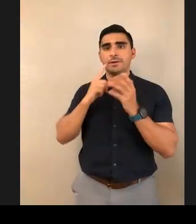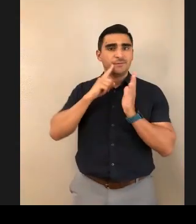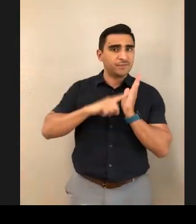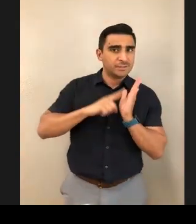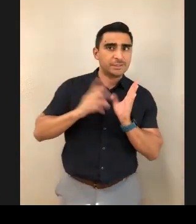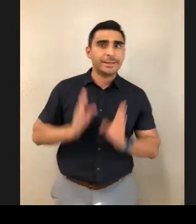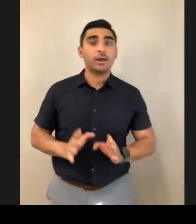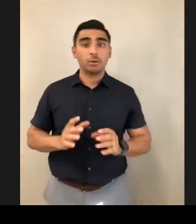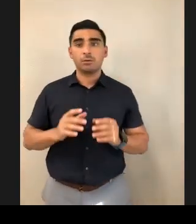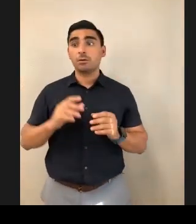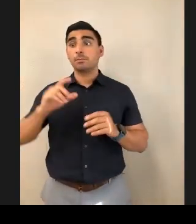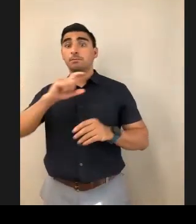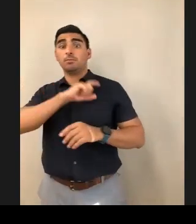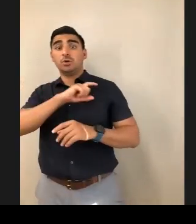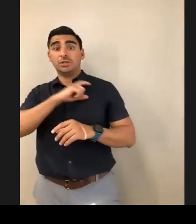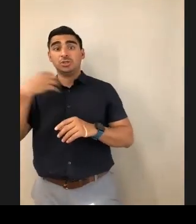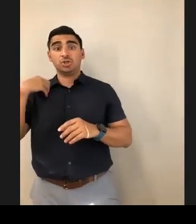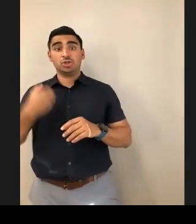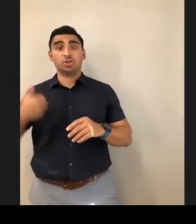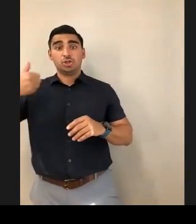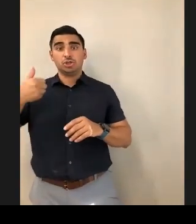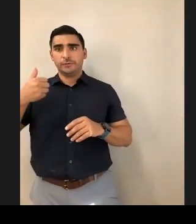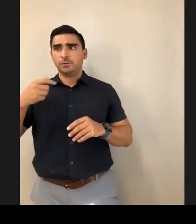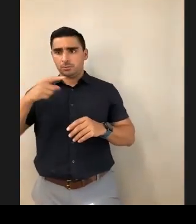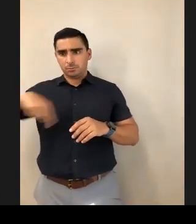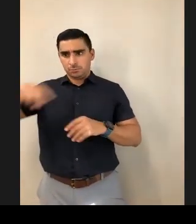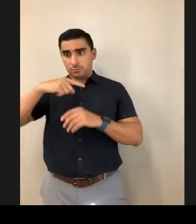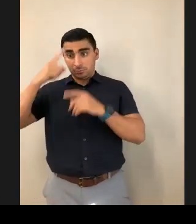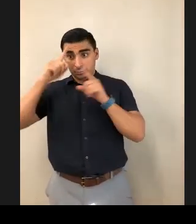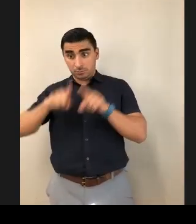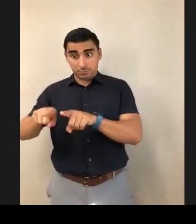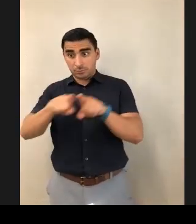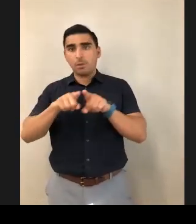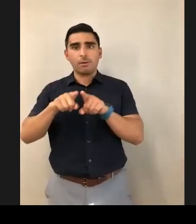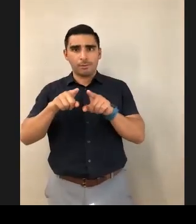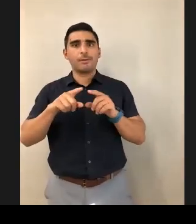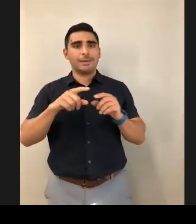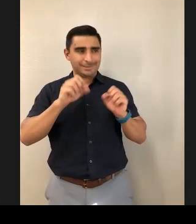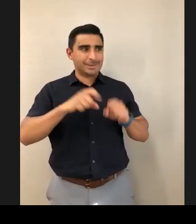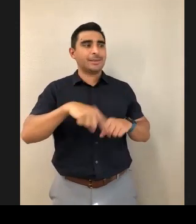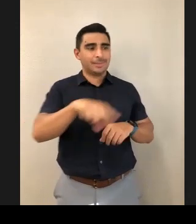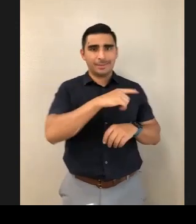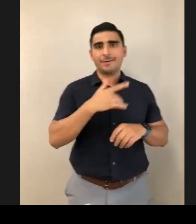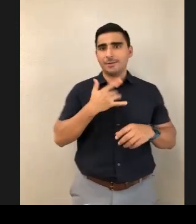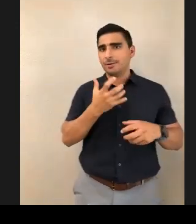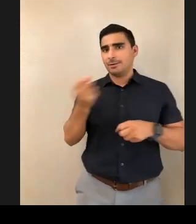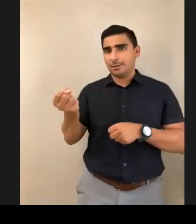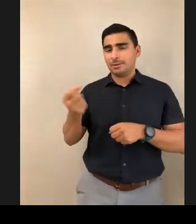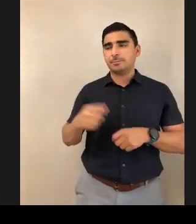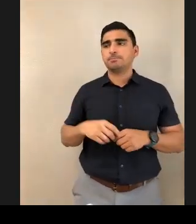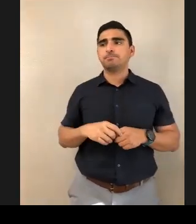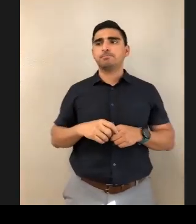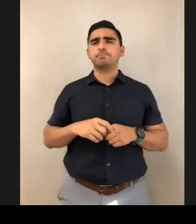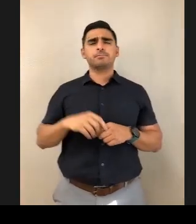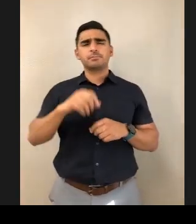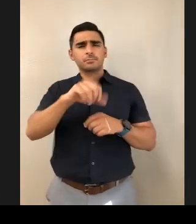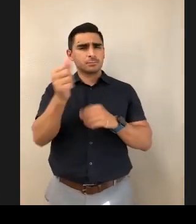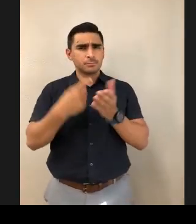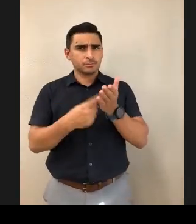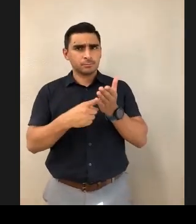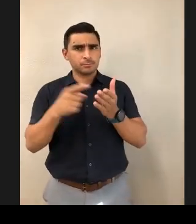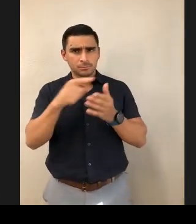independiente y un monitor independiente, entonces se puede empezar el proceso. En términos de traer